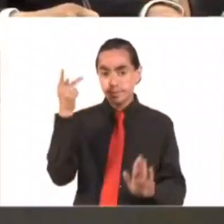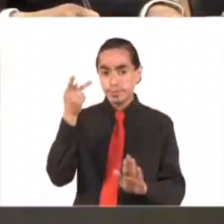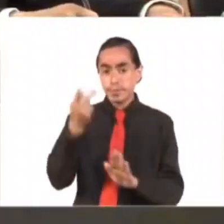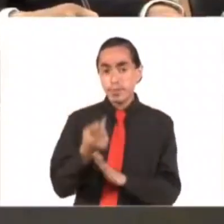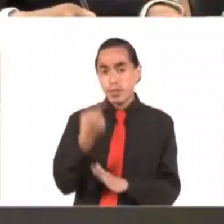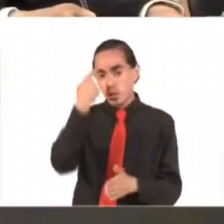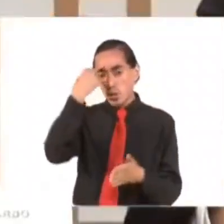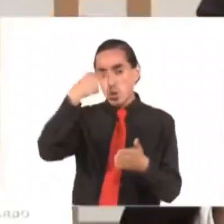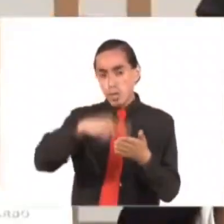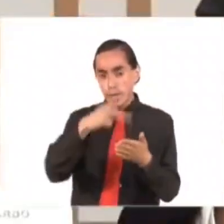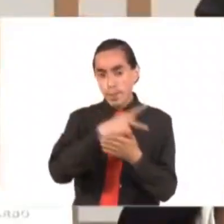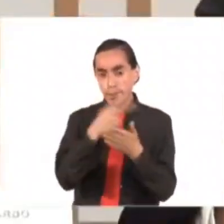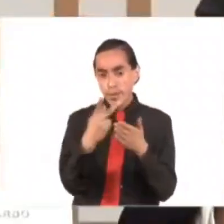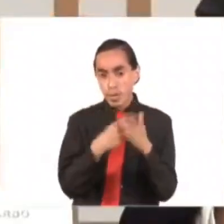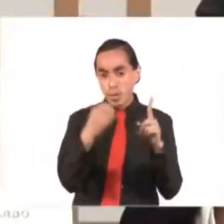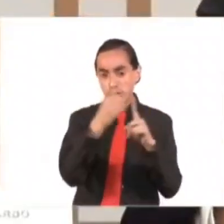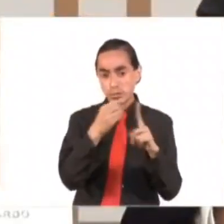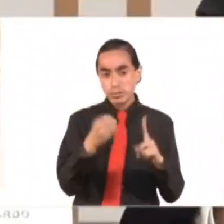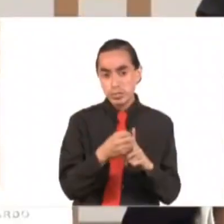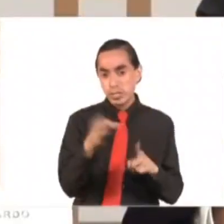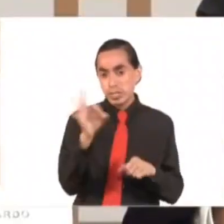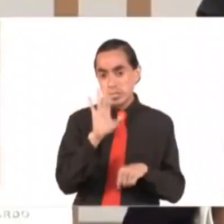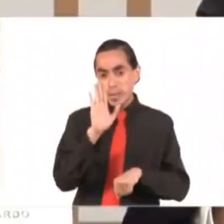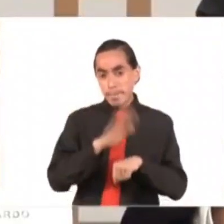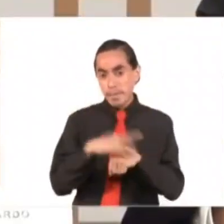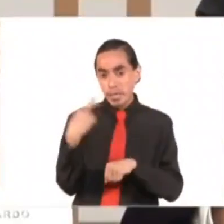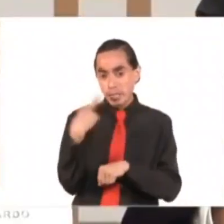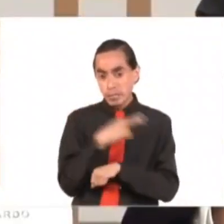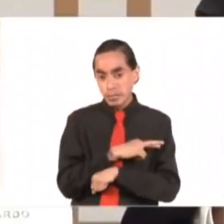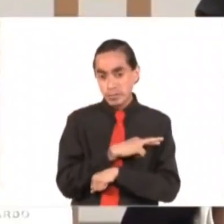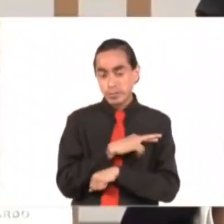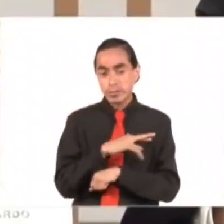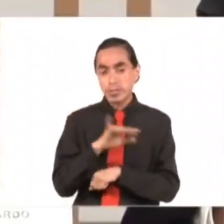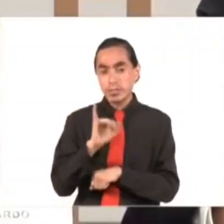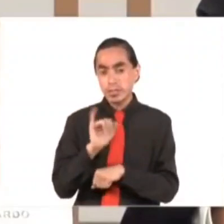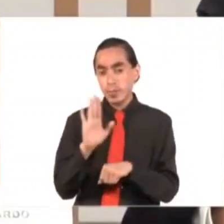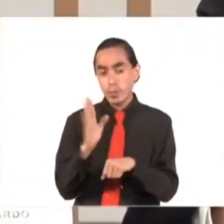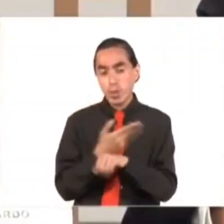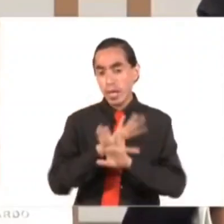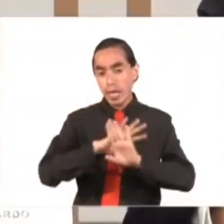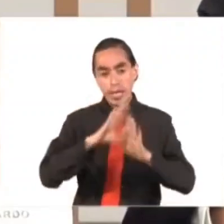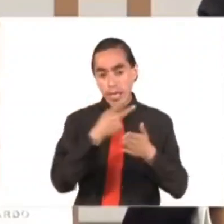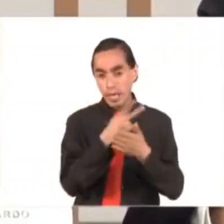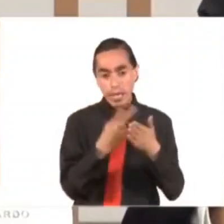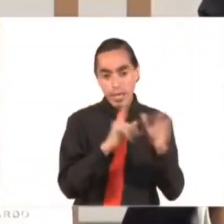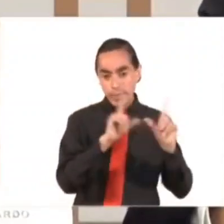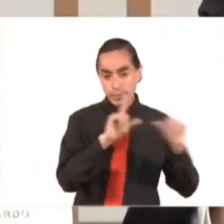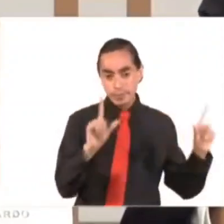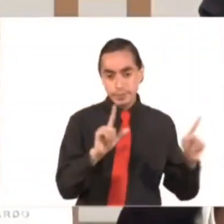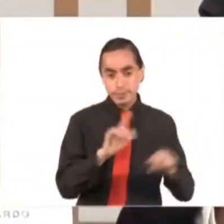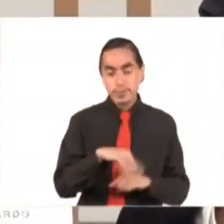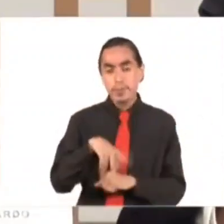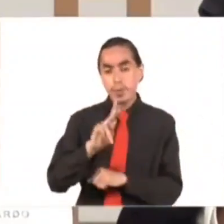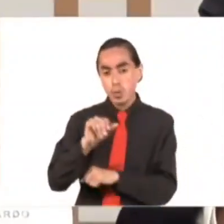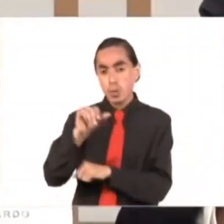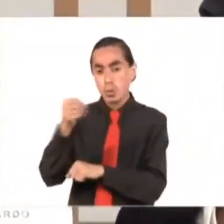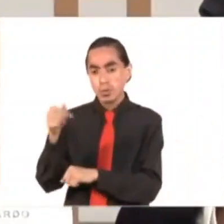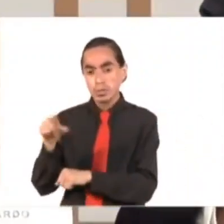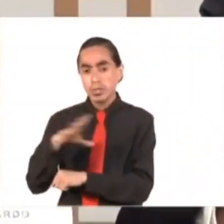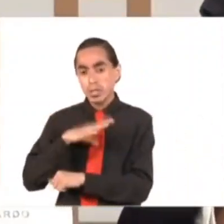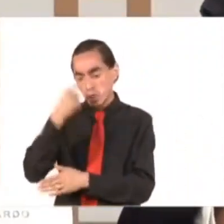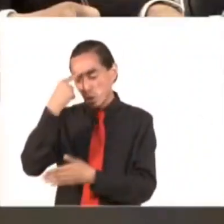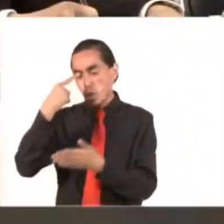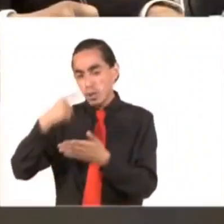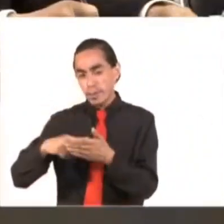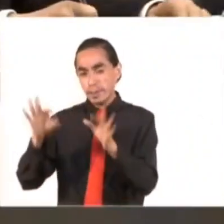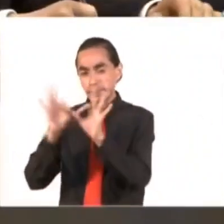Creo que el programa de ordenamiento puede ser más pronto porque prácticamente está listo, pero lo demás creo que puede ser